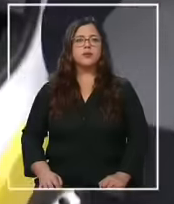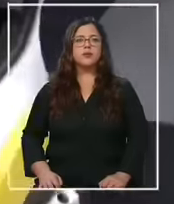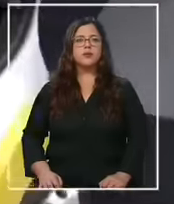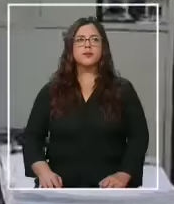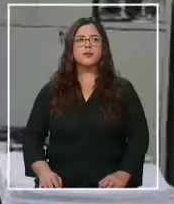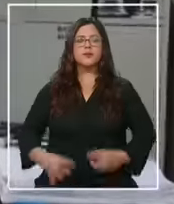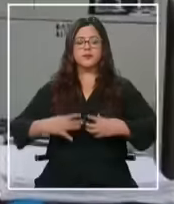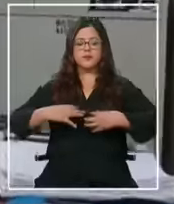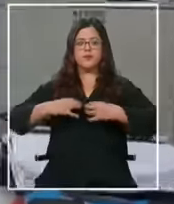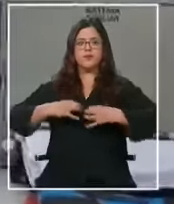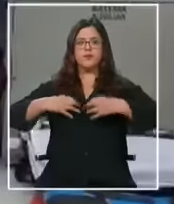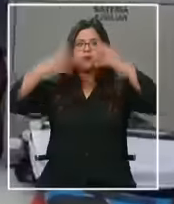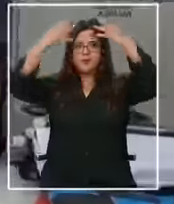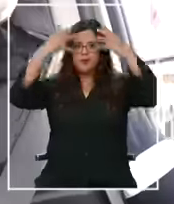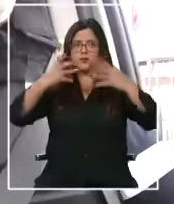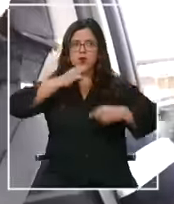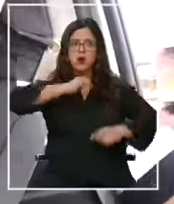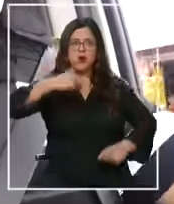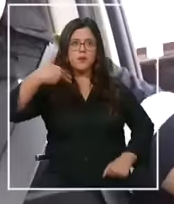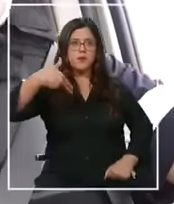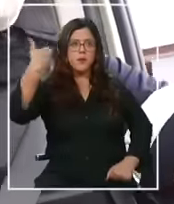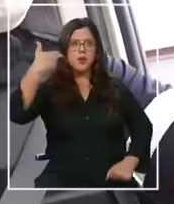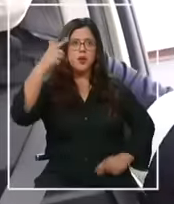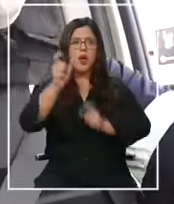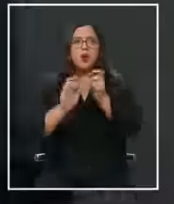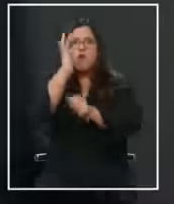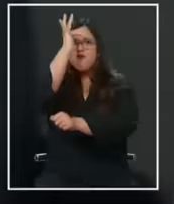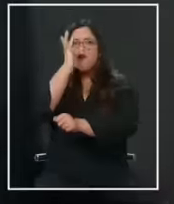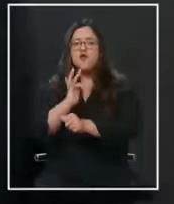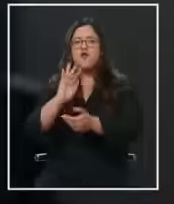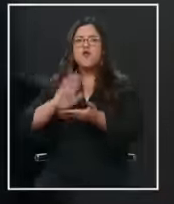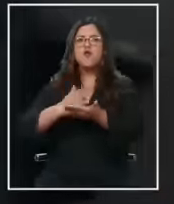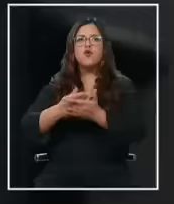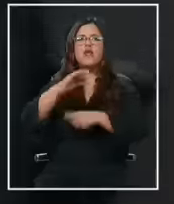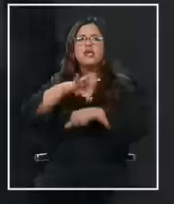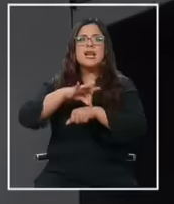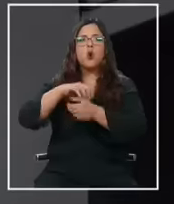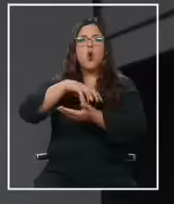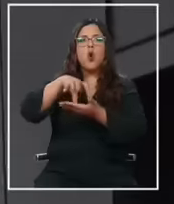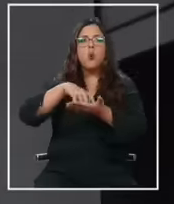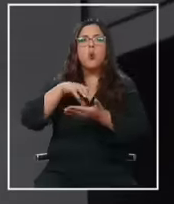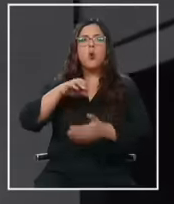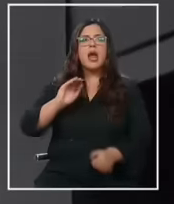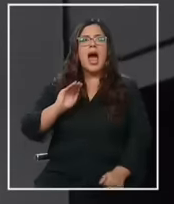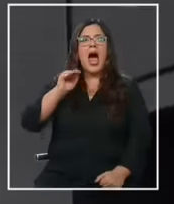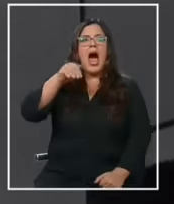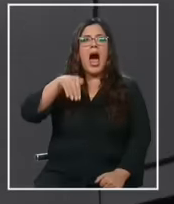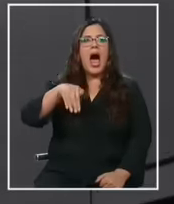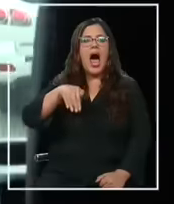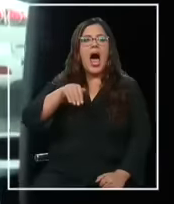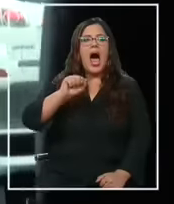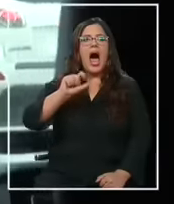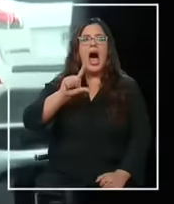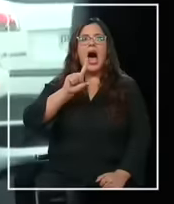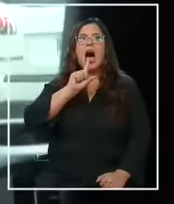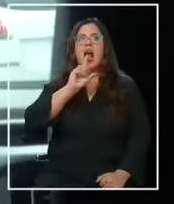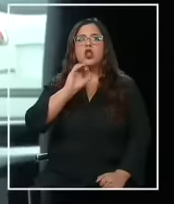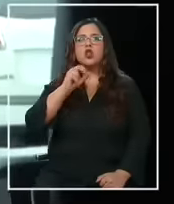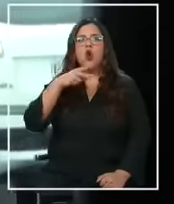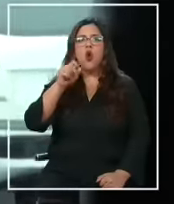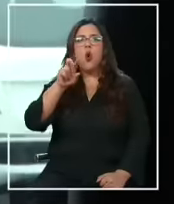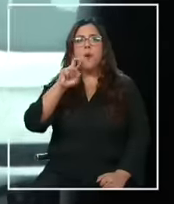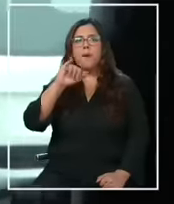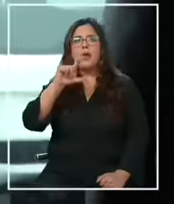Uso de chalecos y cascos antibalas por parte de los funcionarios de salud en Alto Hospicio, una medida extrema que decidieron tomar ante las